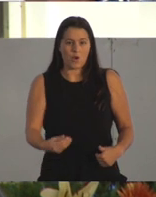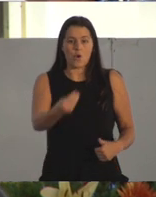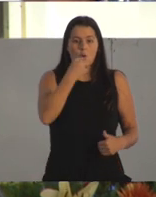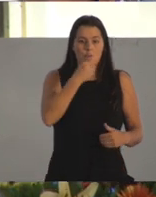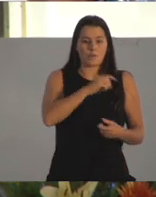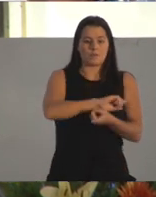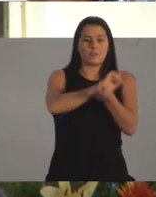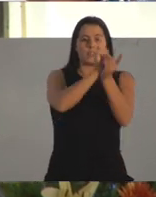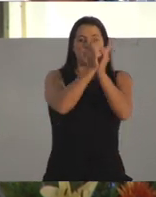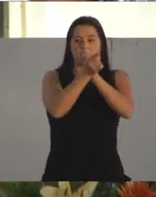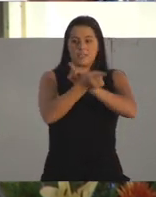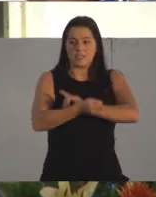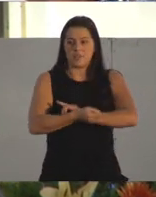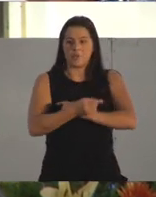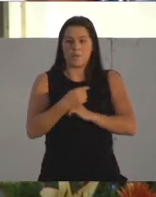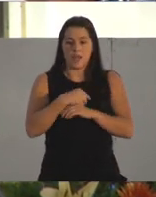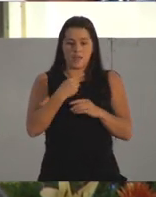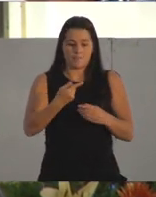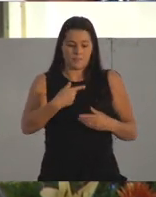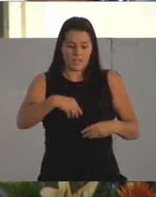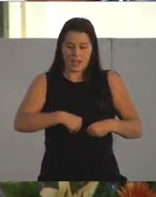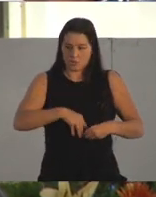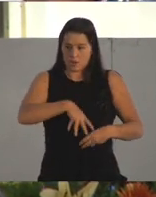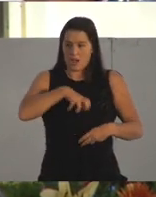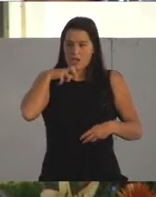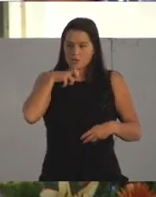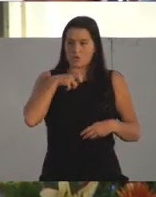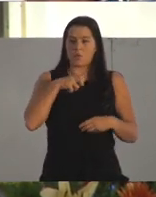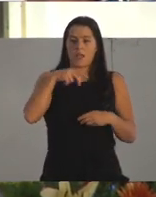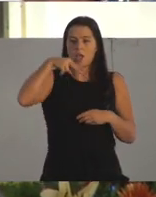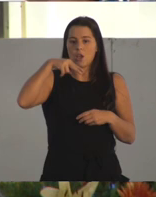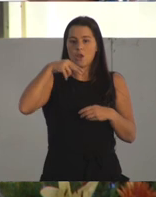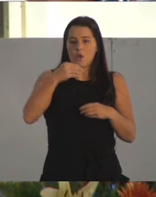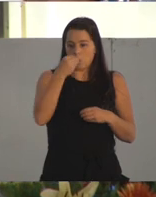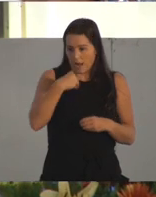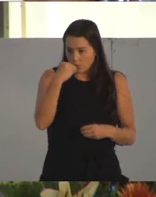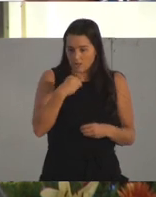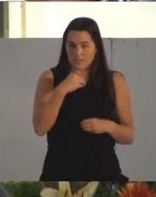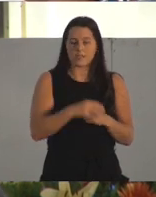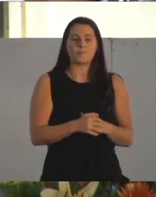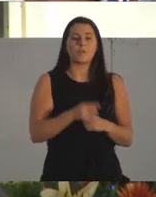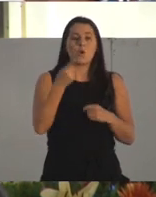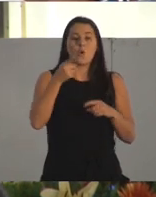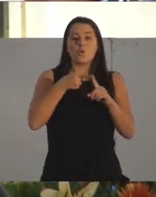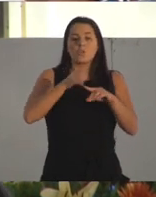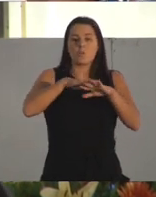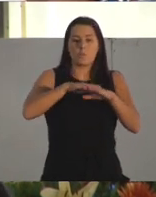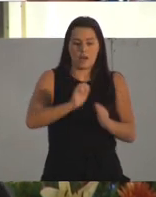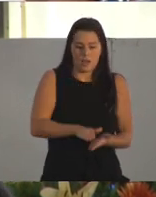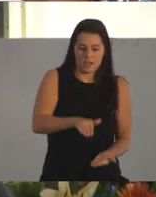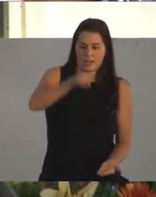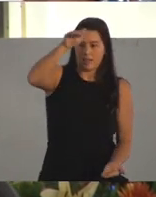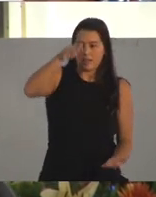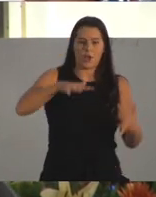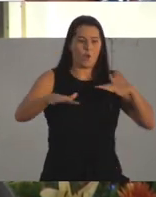nutrientes. Nutrientes que nos sirven para vivir, para crecer, para movernos, para hablar,